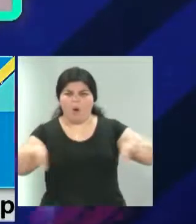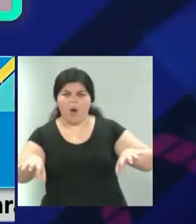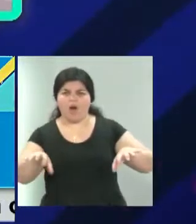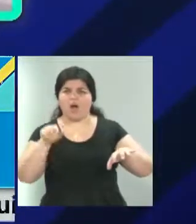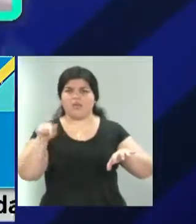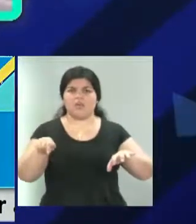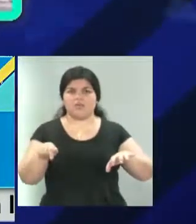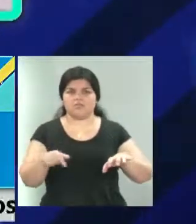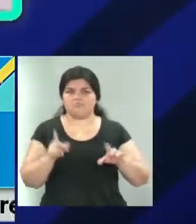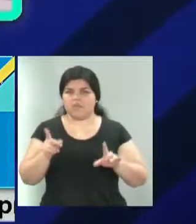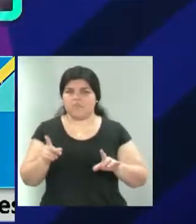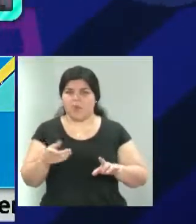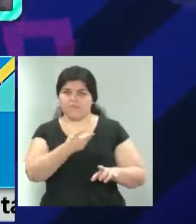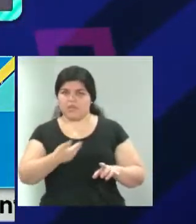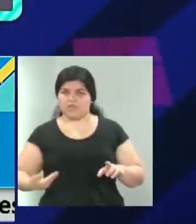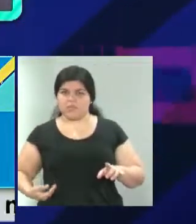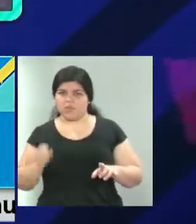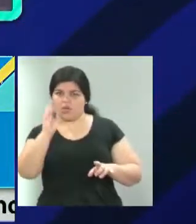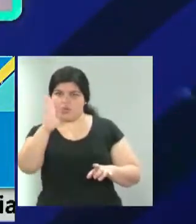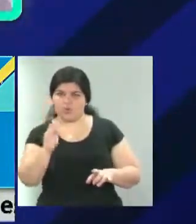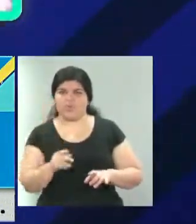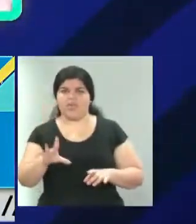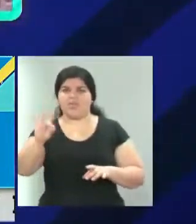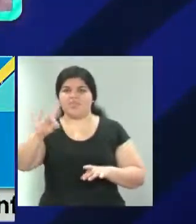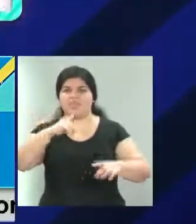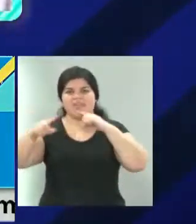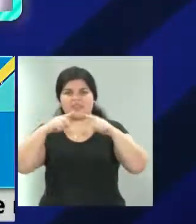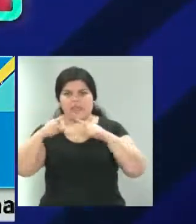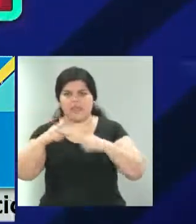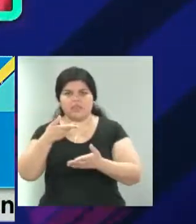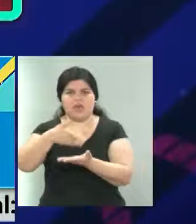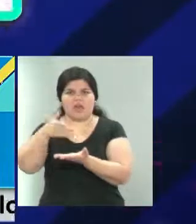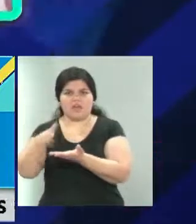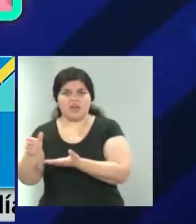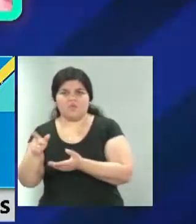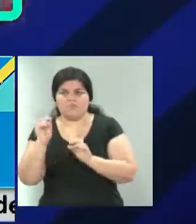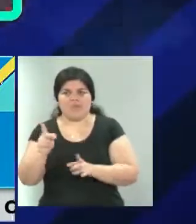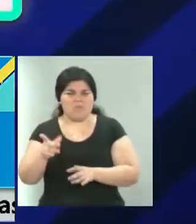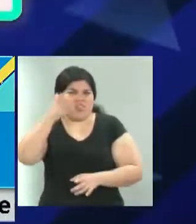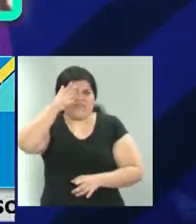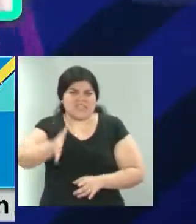puede dejarte sin un presidente de club, sin un técnico, porque está llevado a esos extremos.